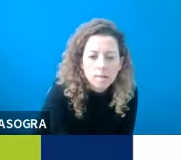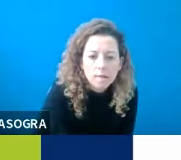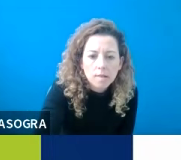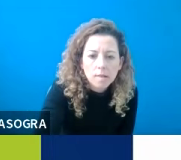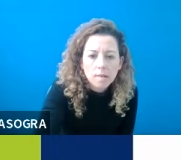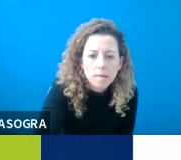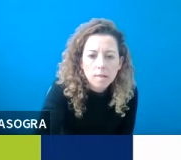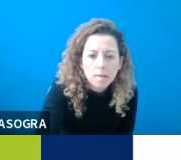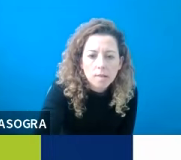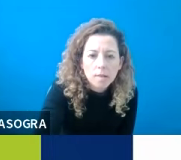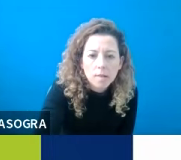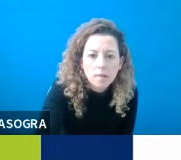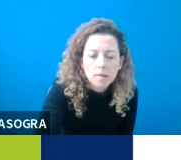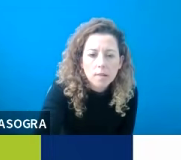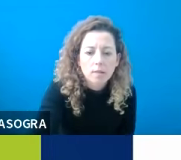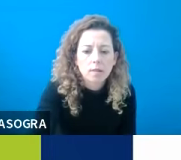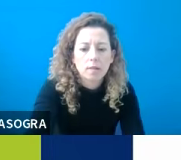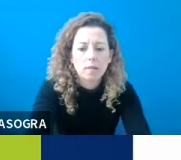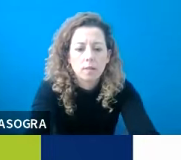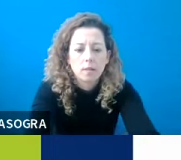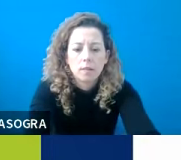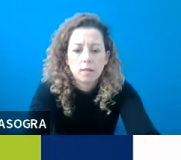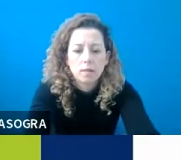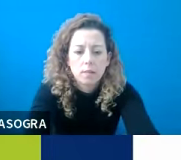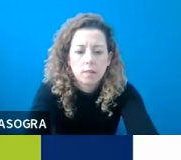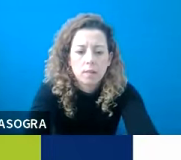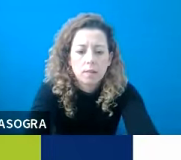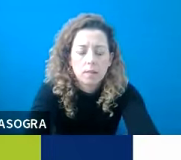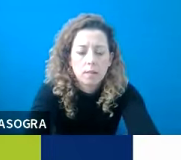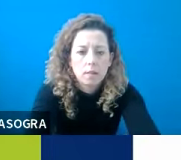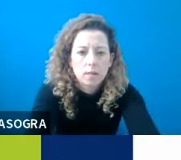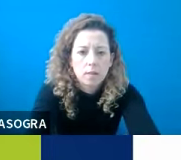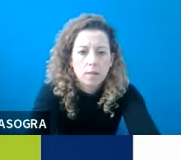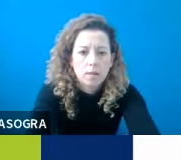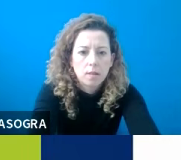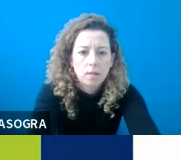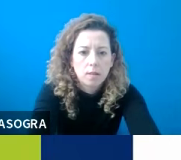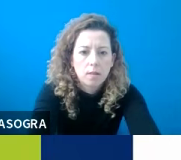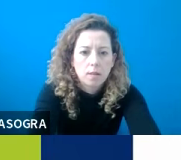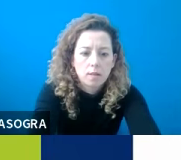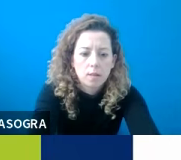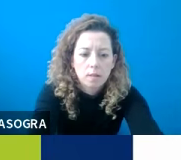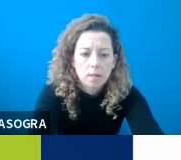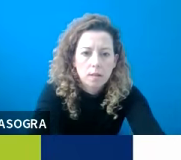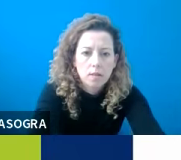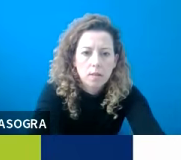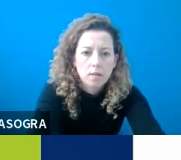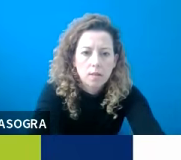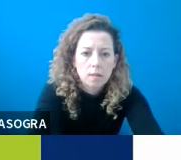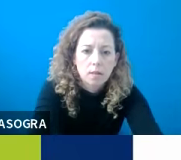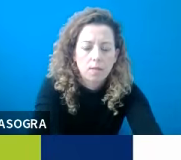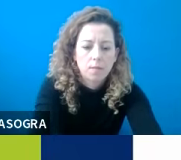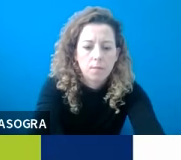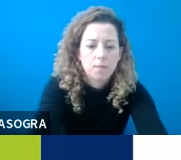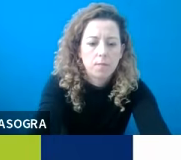importante ayudarle a resituar esas culpas, ¿no? y luego por supuesto pues hablarles de que estamos en una edad muy